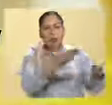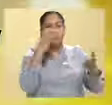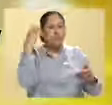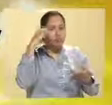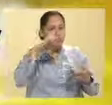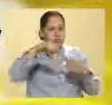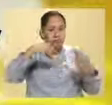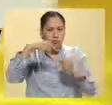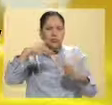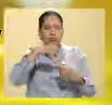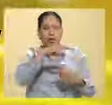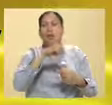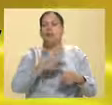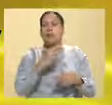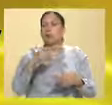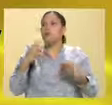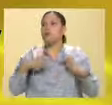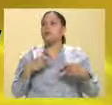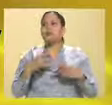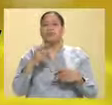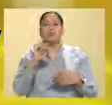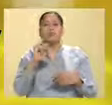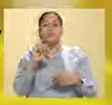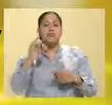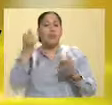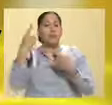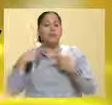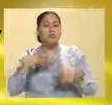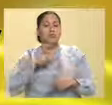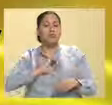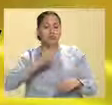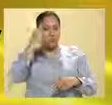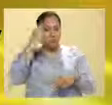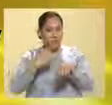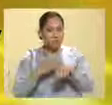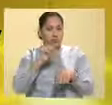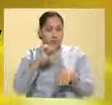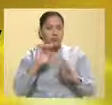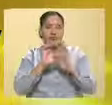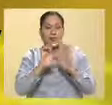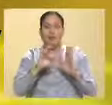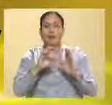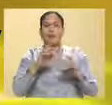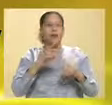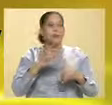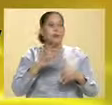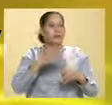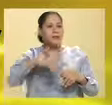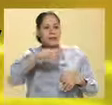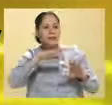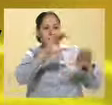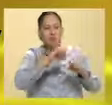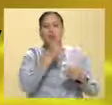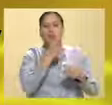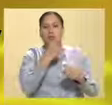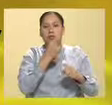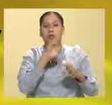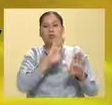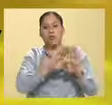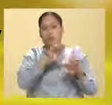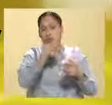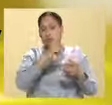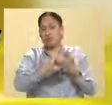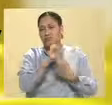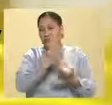prostitución infantil, que es una explotación que denigra, por supuesto, a la persona, que tiene que ser perseguida por las autoridades. Es un delito, sin lugar a